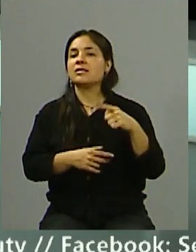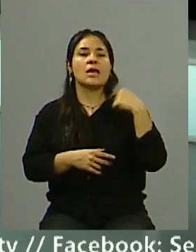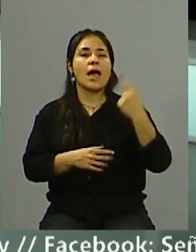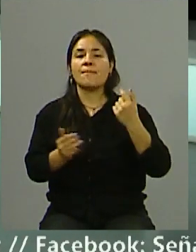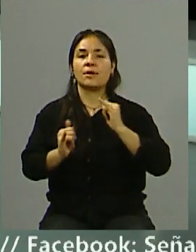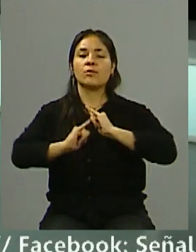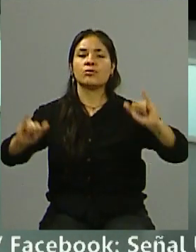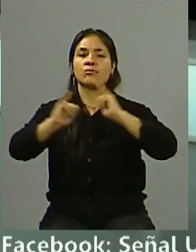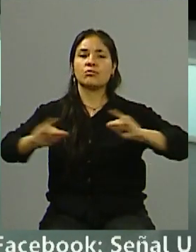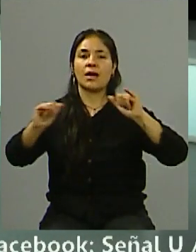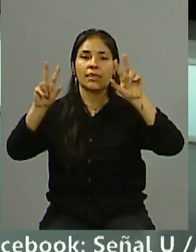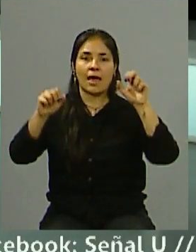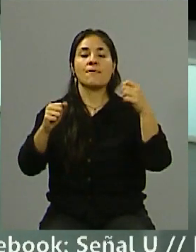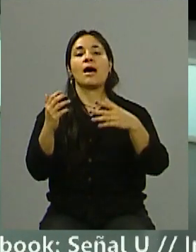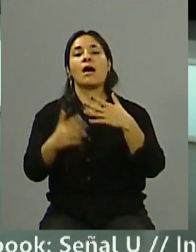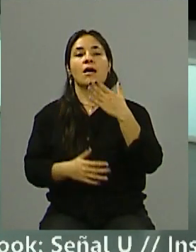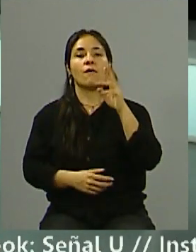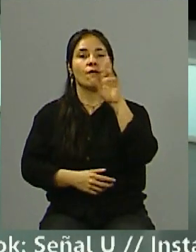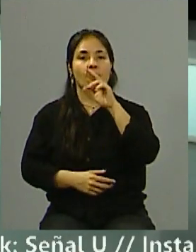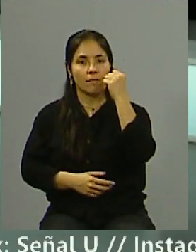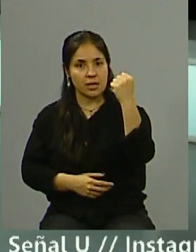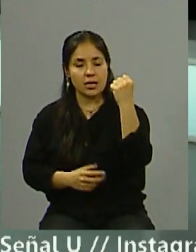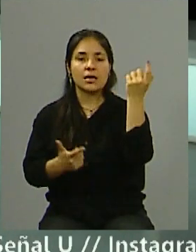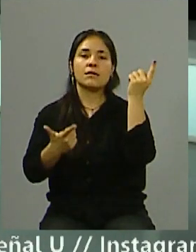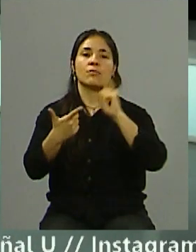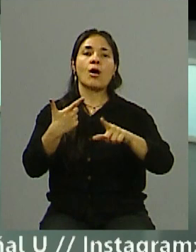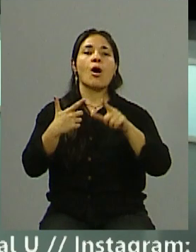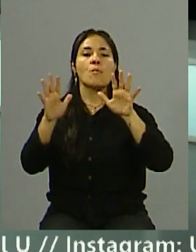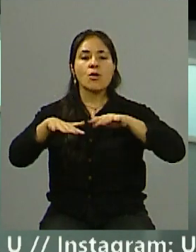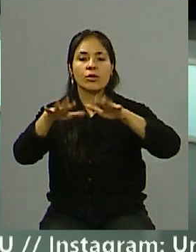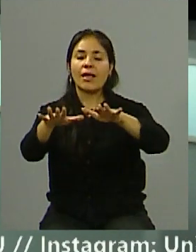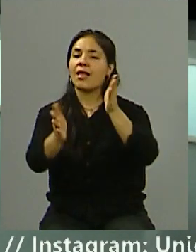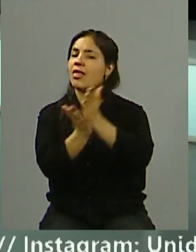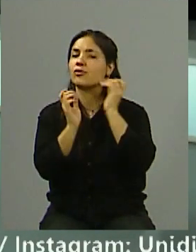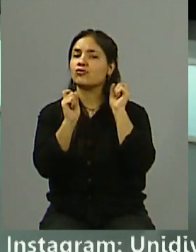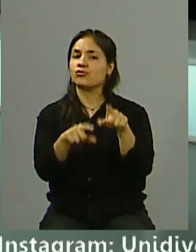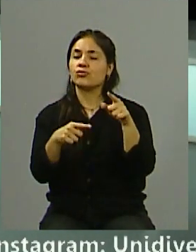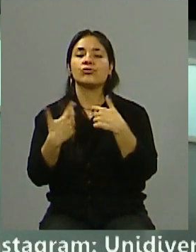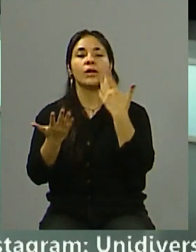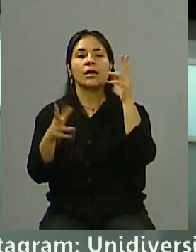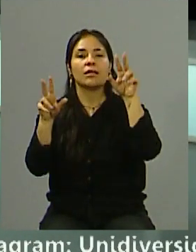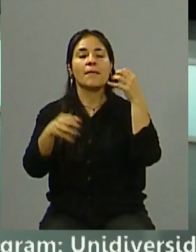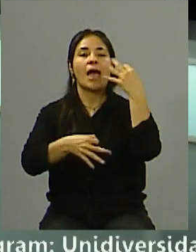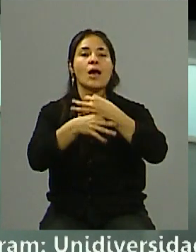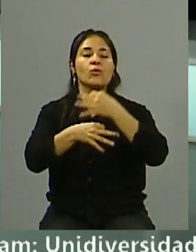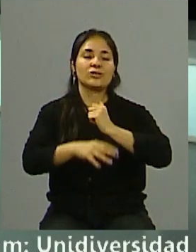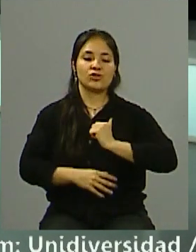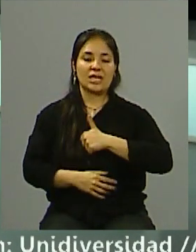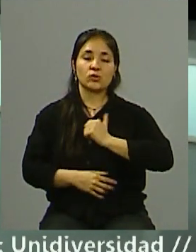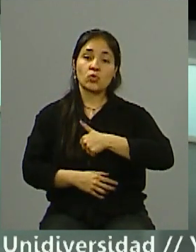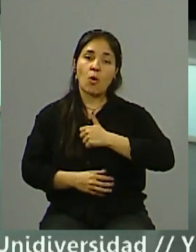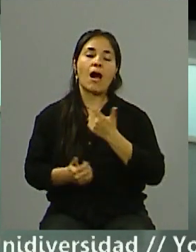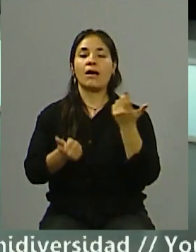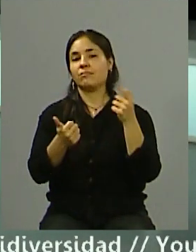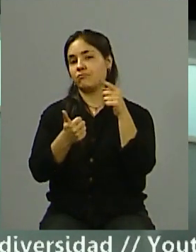llevan adelante, que tiene que ver con el feminismo, con el derecho a la protesta, con la educación sexual integral.